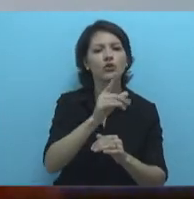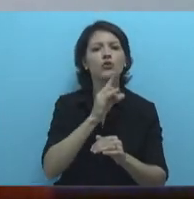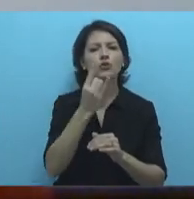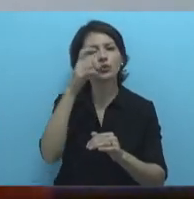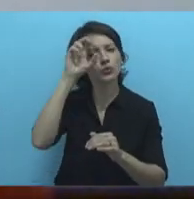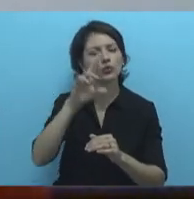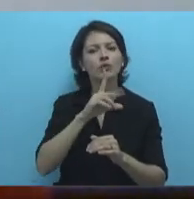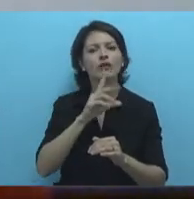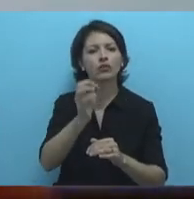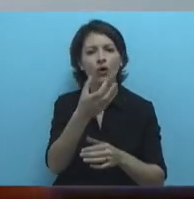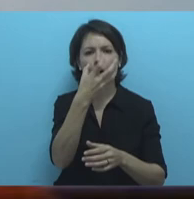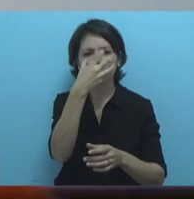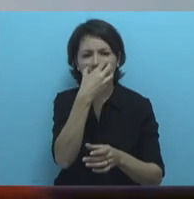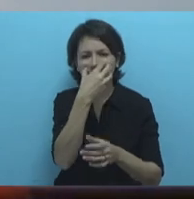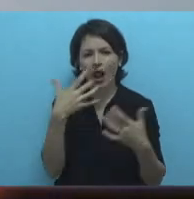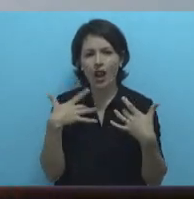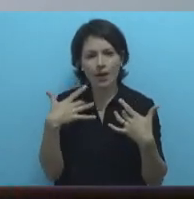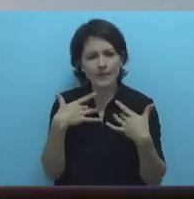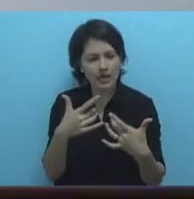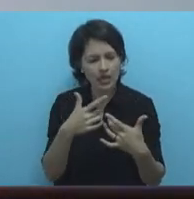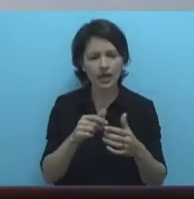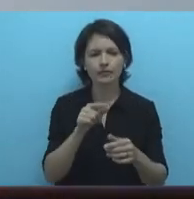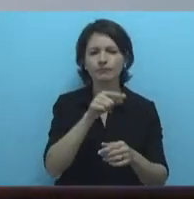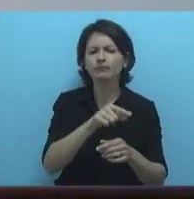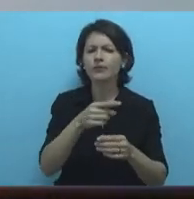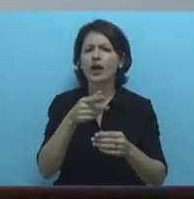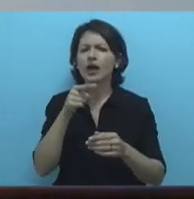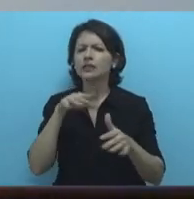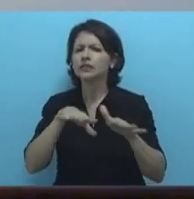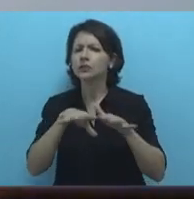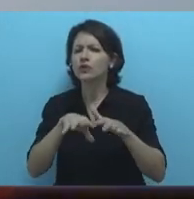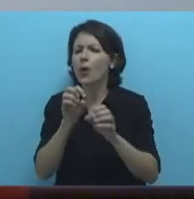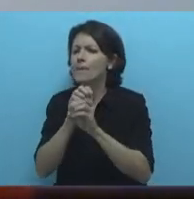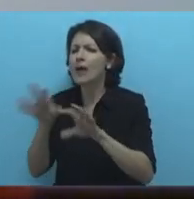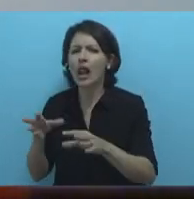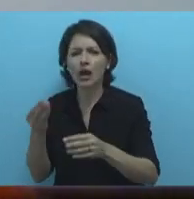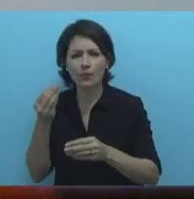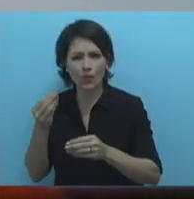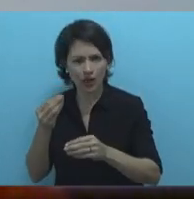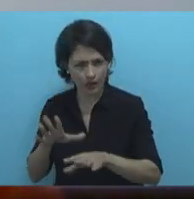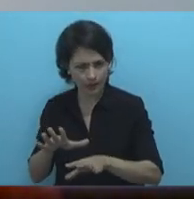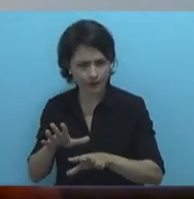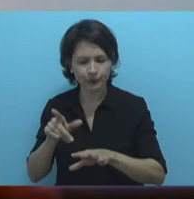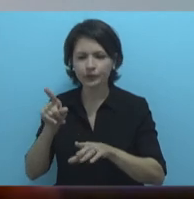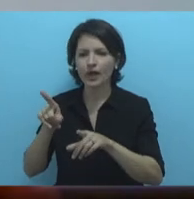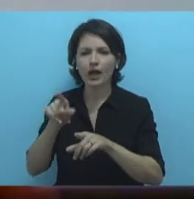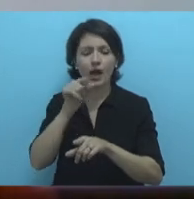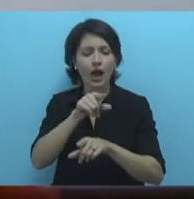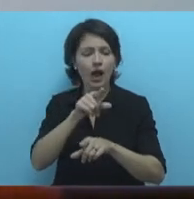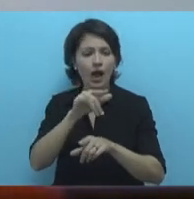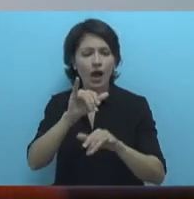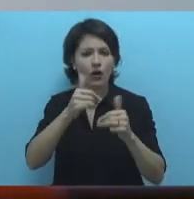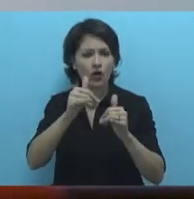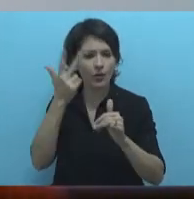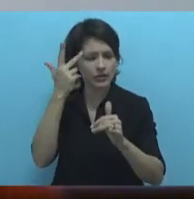respirar la gravedad que reviste esta situación empieza cuando el hermano de facundo que tiene 17 años